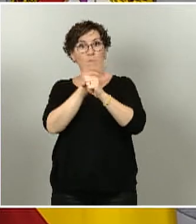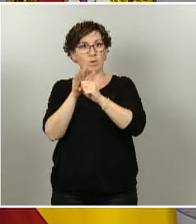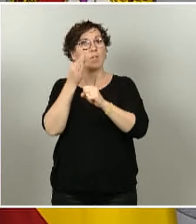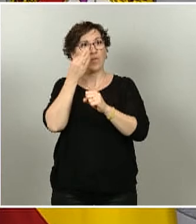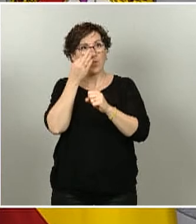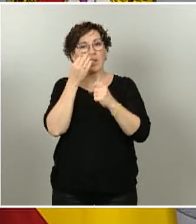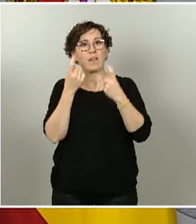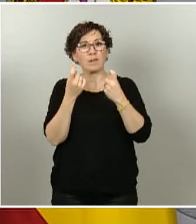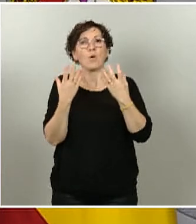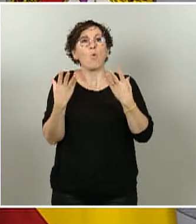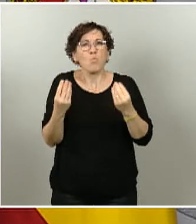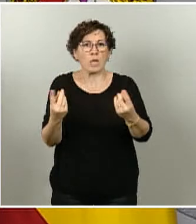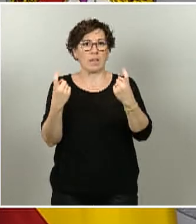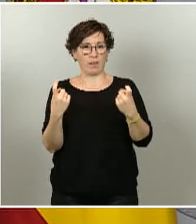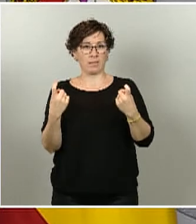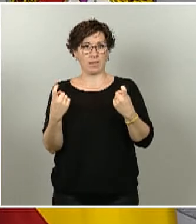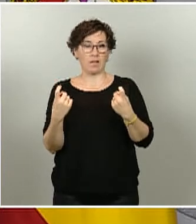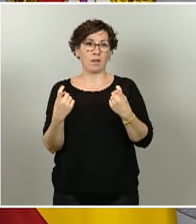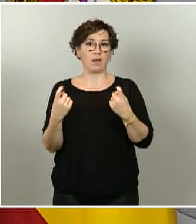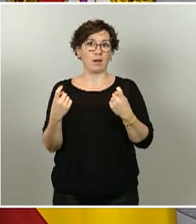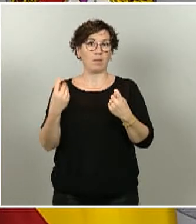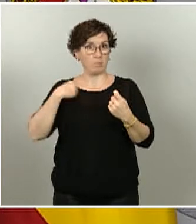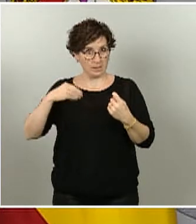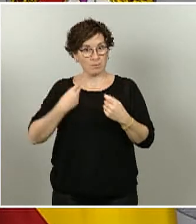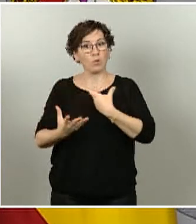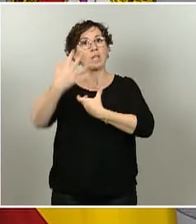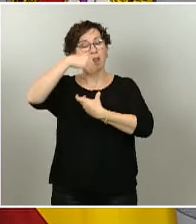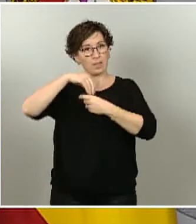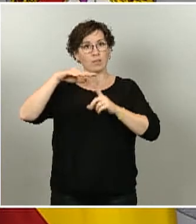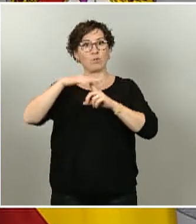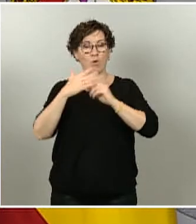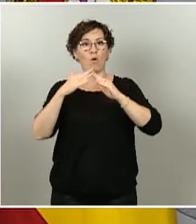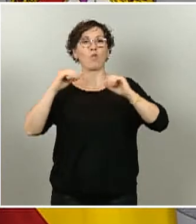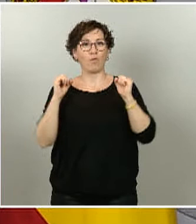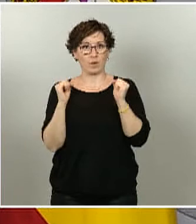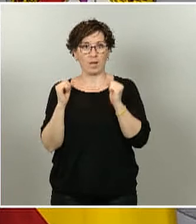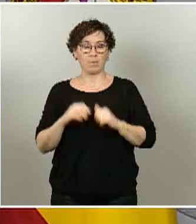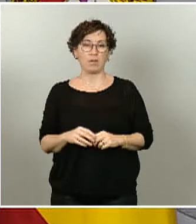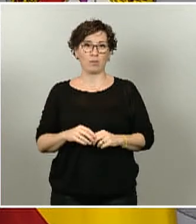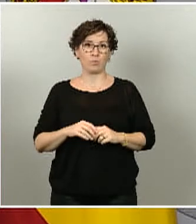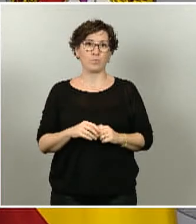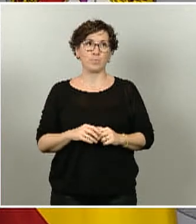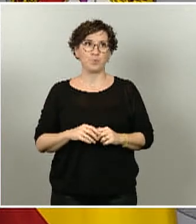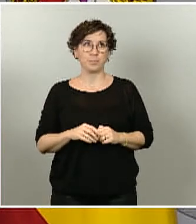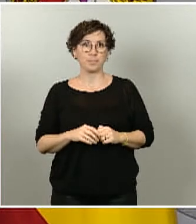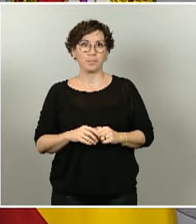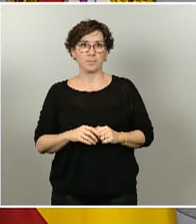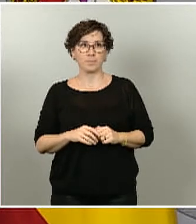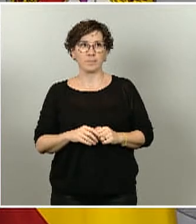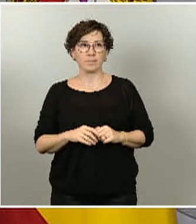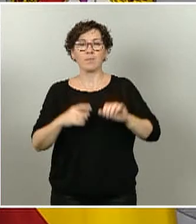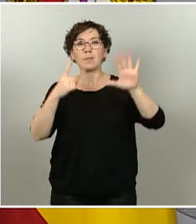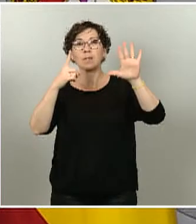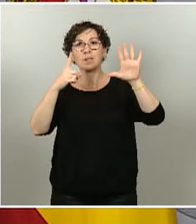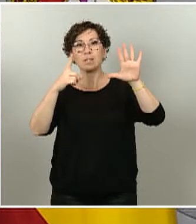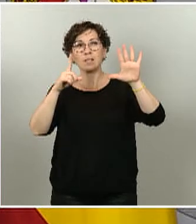entre ellas la medida del confinamiento. Hay otro dato que puede avalar esto que digo. Más del 60% de los